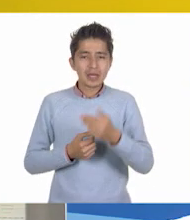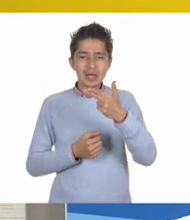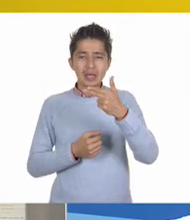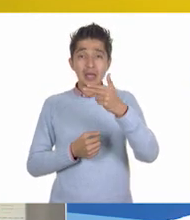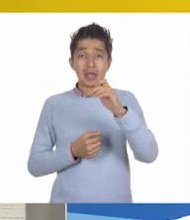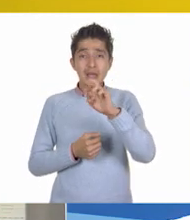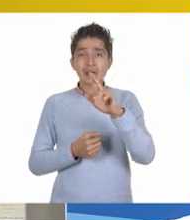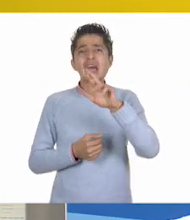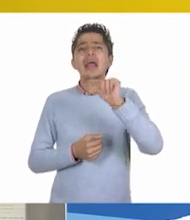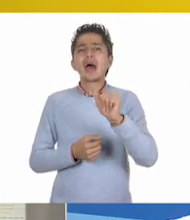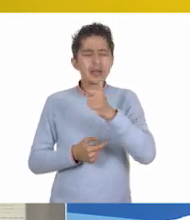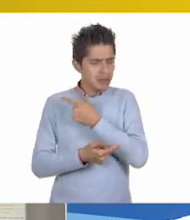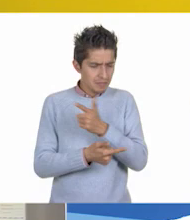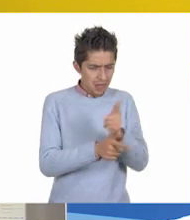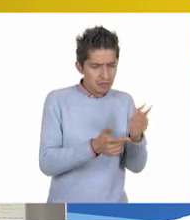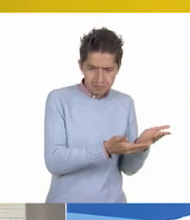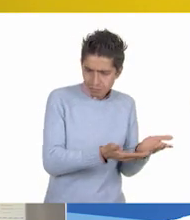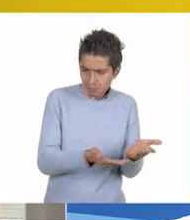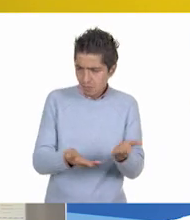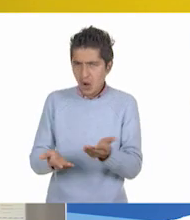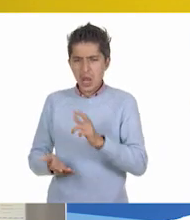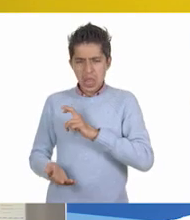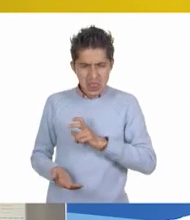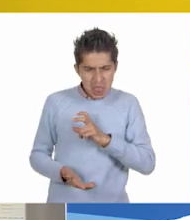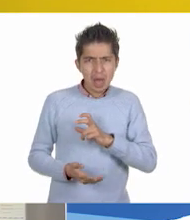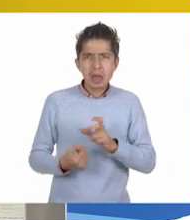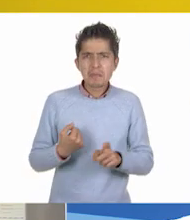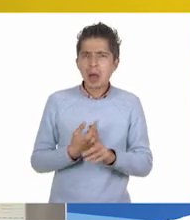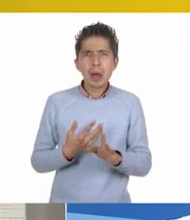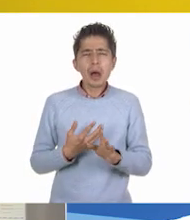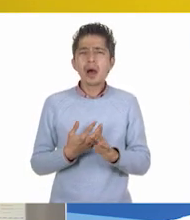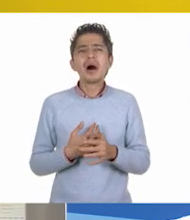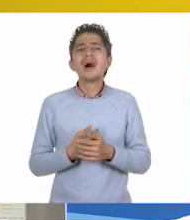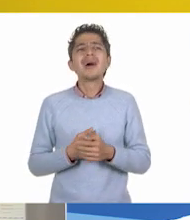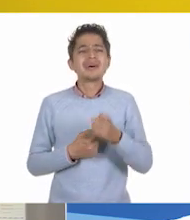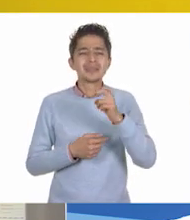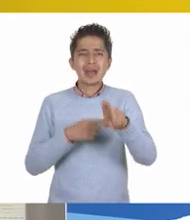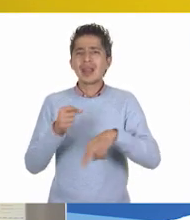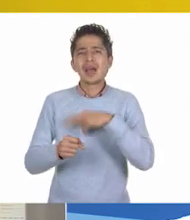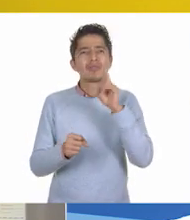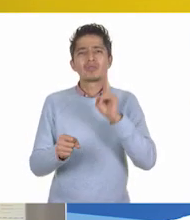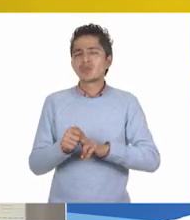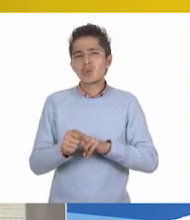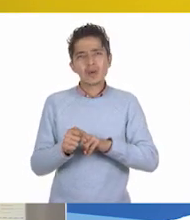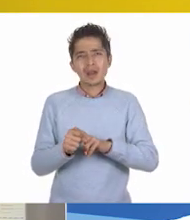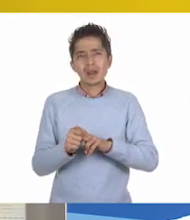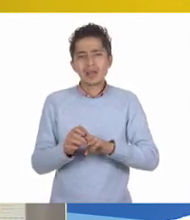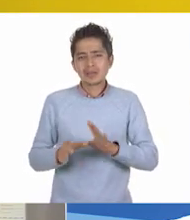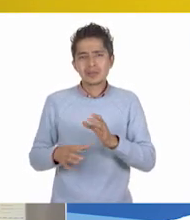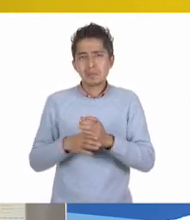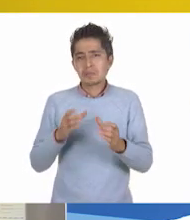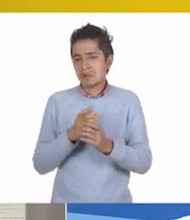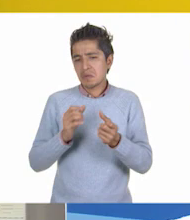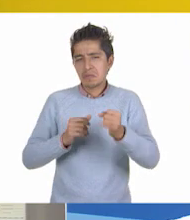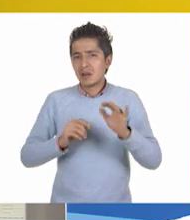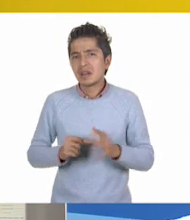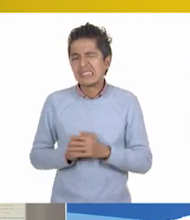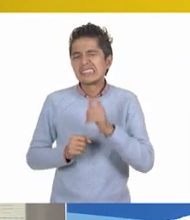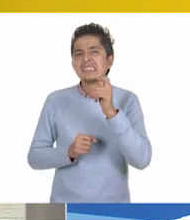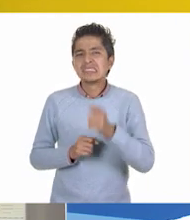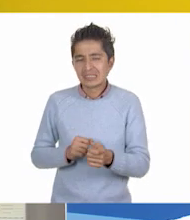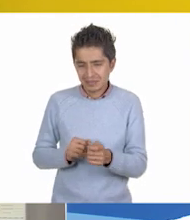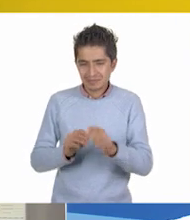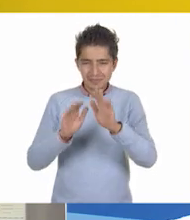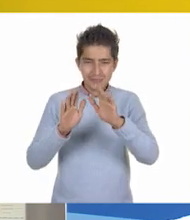sin rencores, con gesto natural, porque este ajuste estaba en la naturaleza de las cosas. Se refiere a que